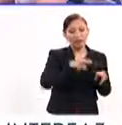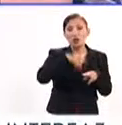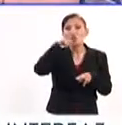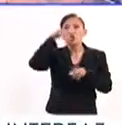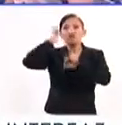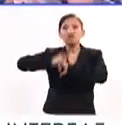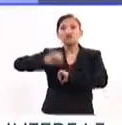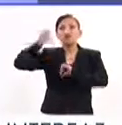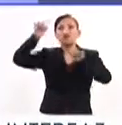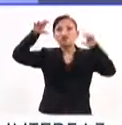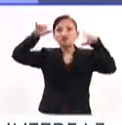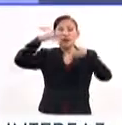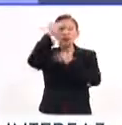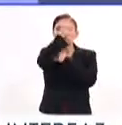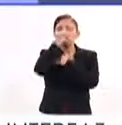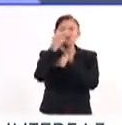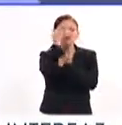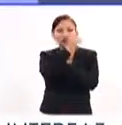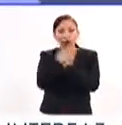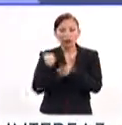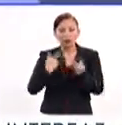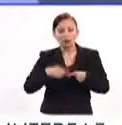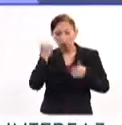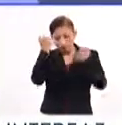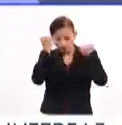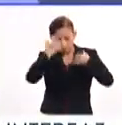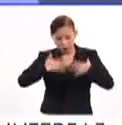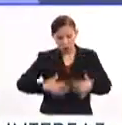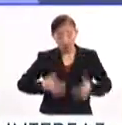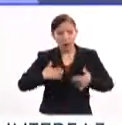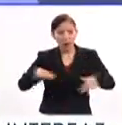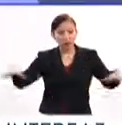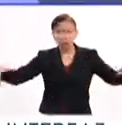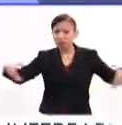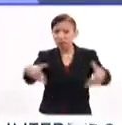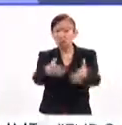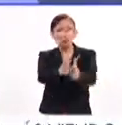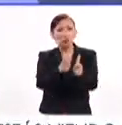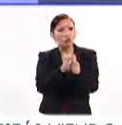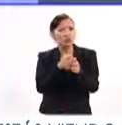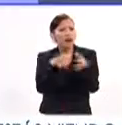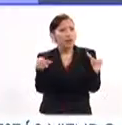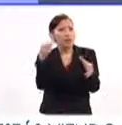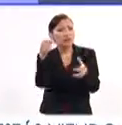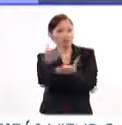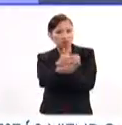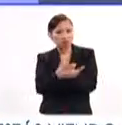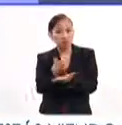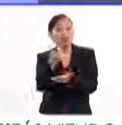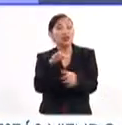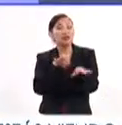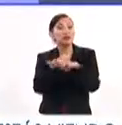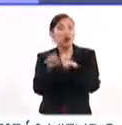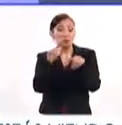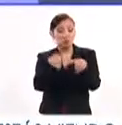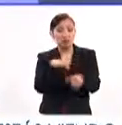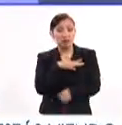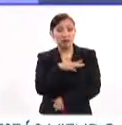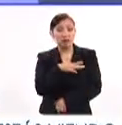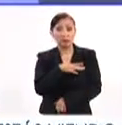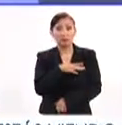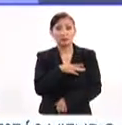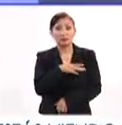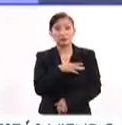iluminador, hay un maquillista, hay un vestuarista. Es una industria muy grande que genera muchos empleos.